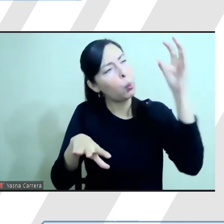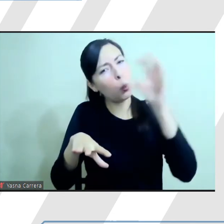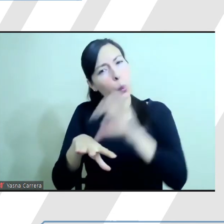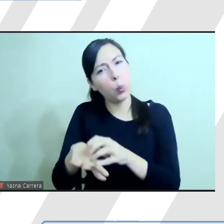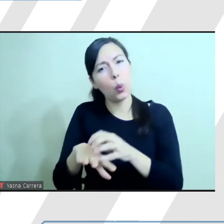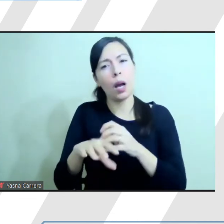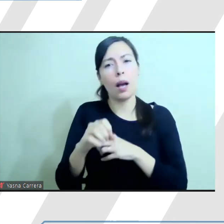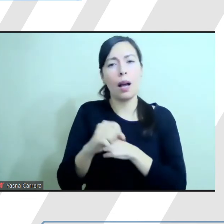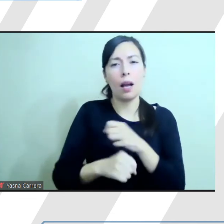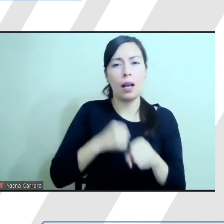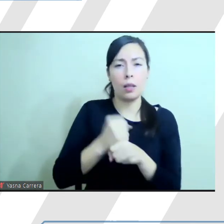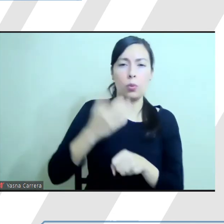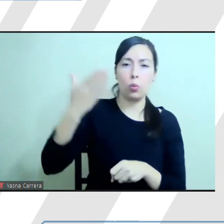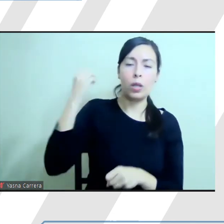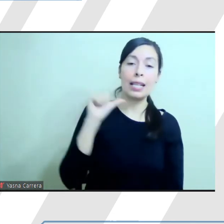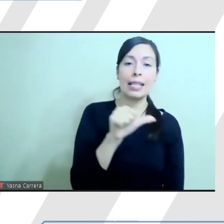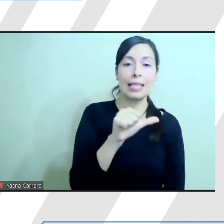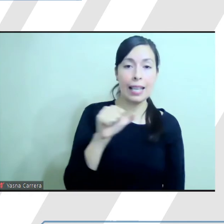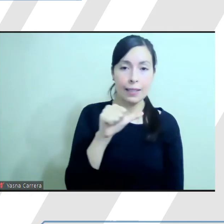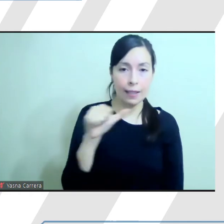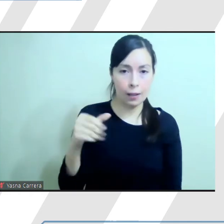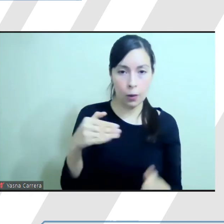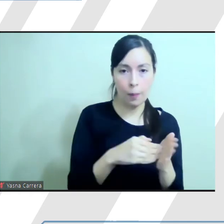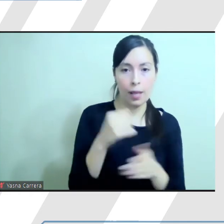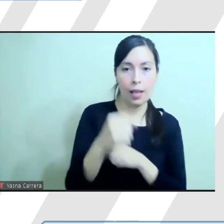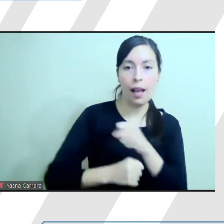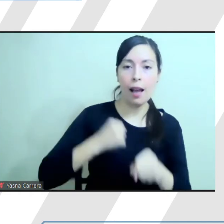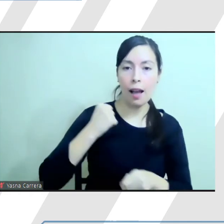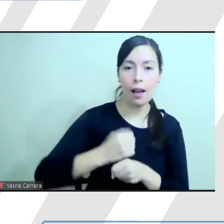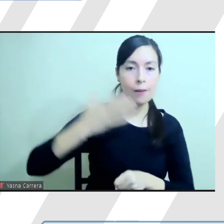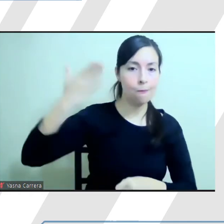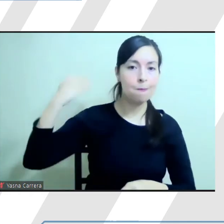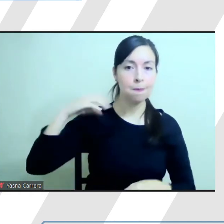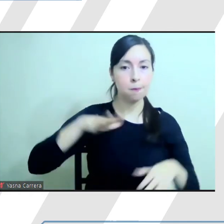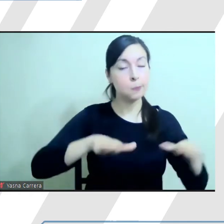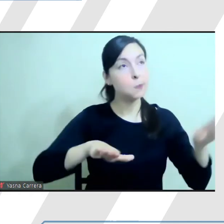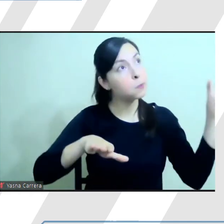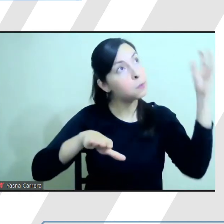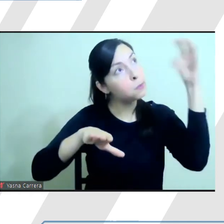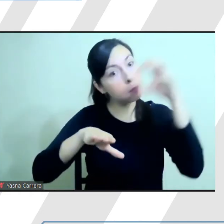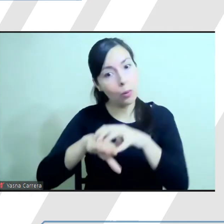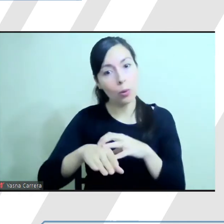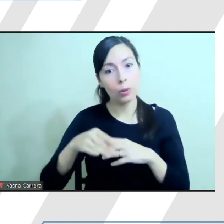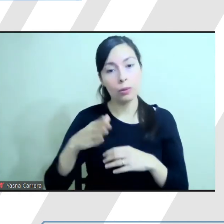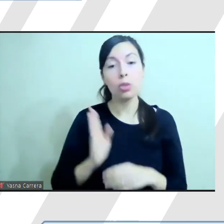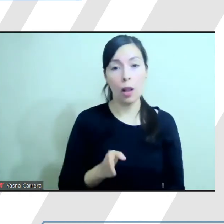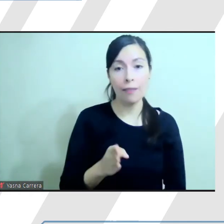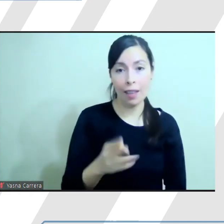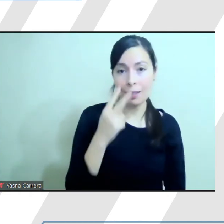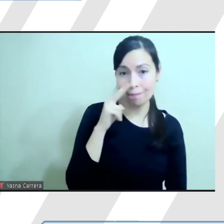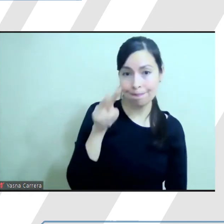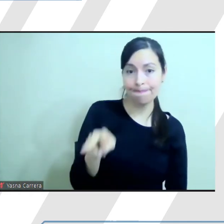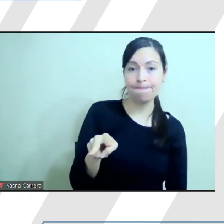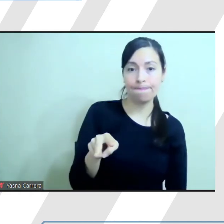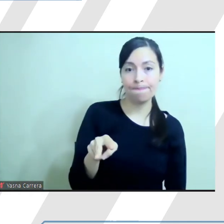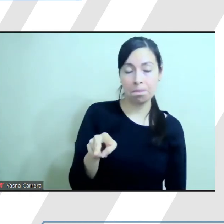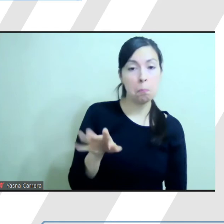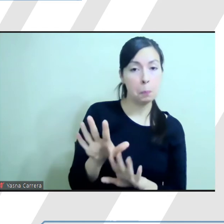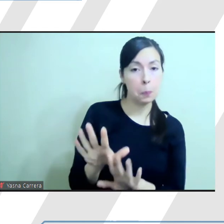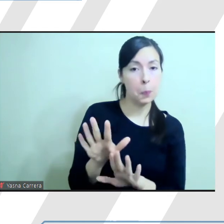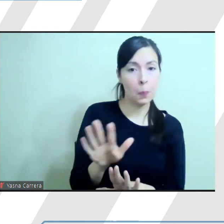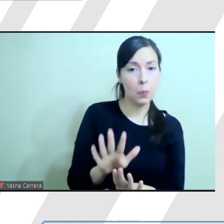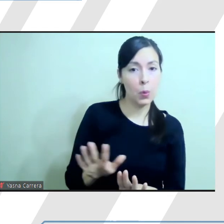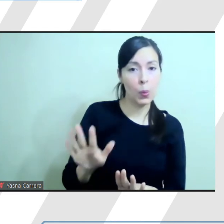de 600.000 años, todavía está en relativo buen estado. Y ese relativo buen estado es la parte que me